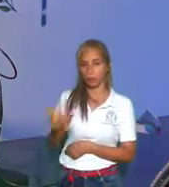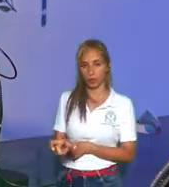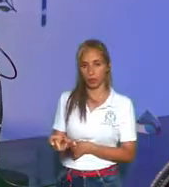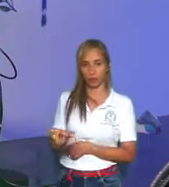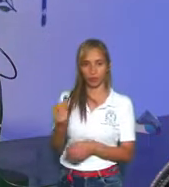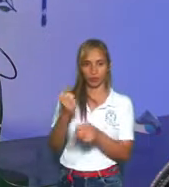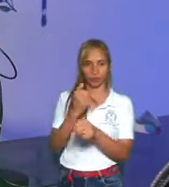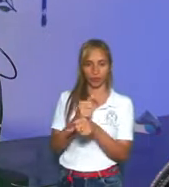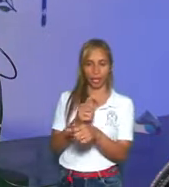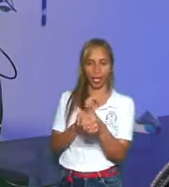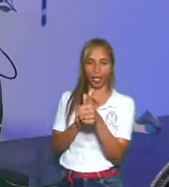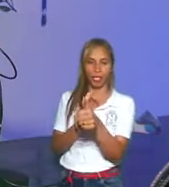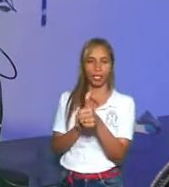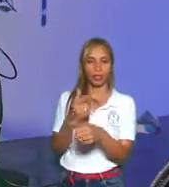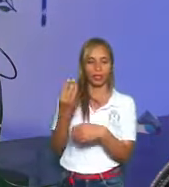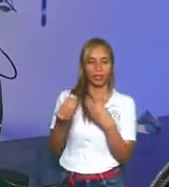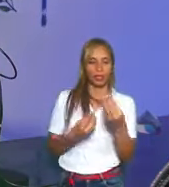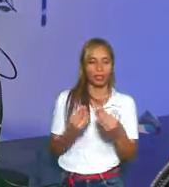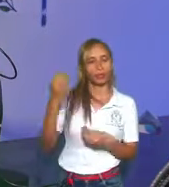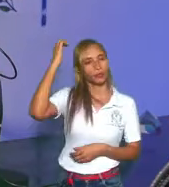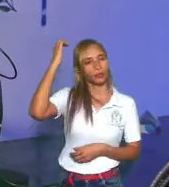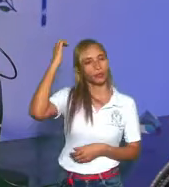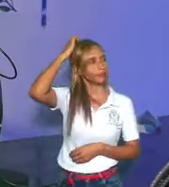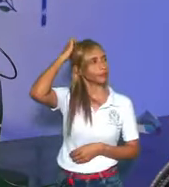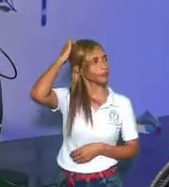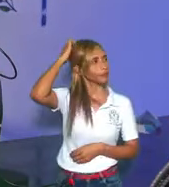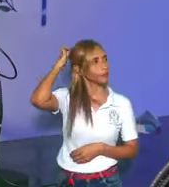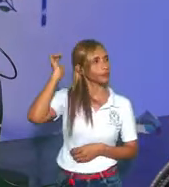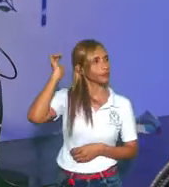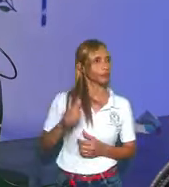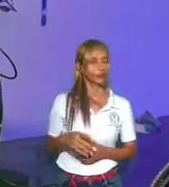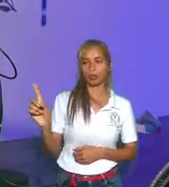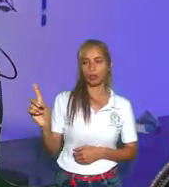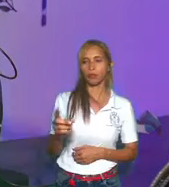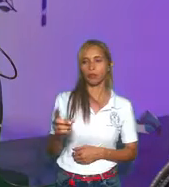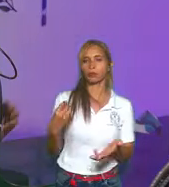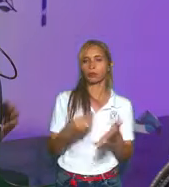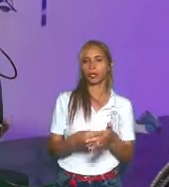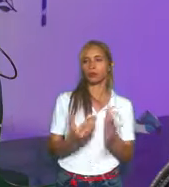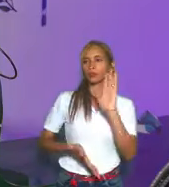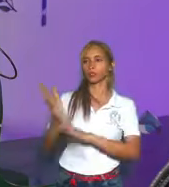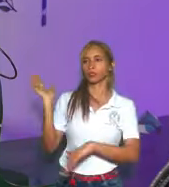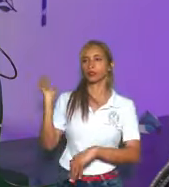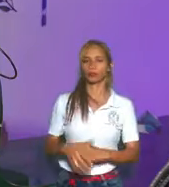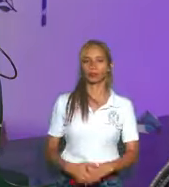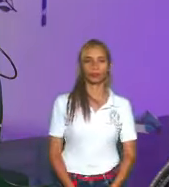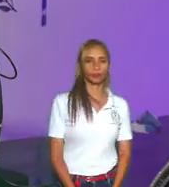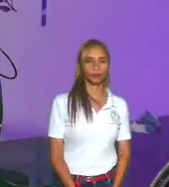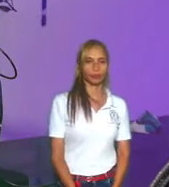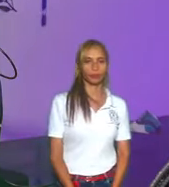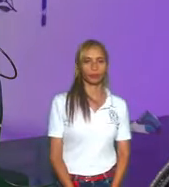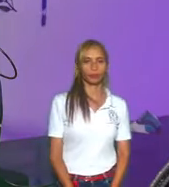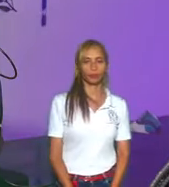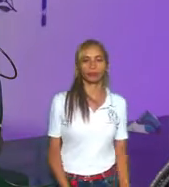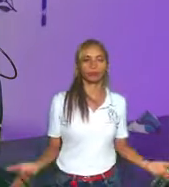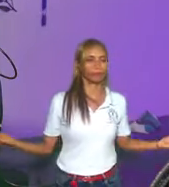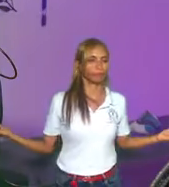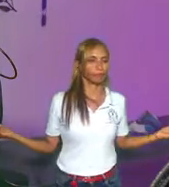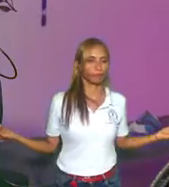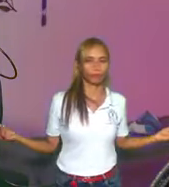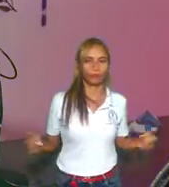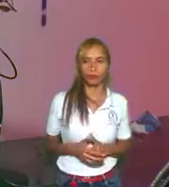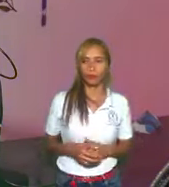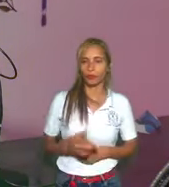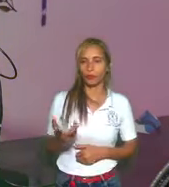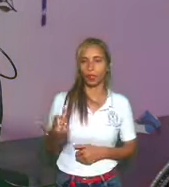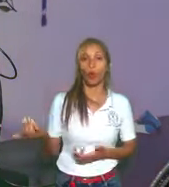pasa que el usuario viene, llega a la caja, paga y se va. Entonces, la suspensión, la reinstalación no se va a